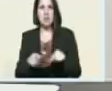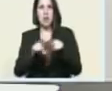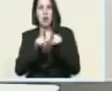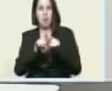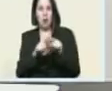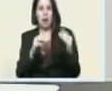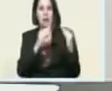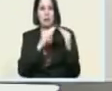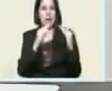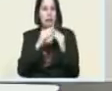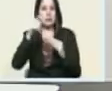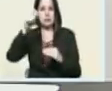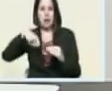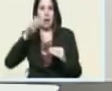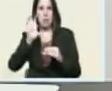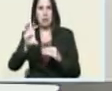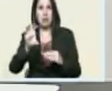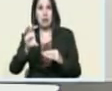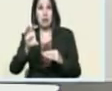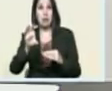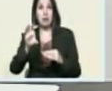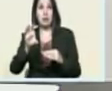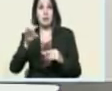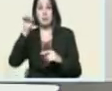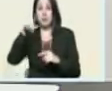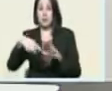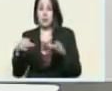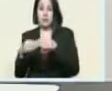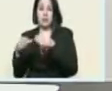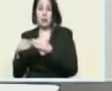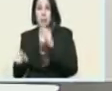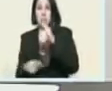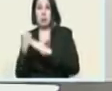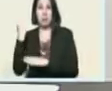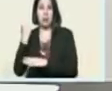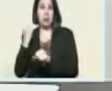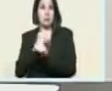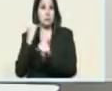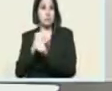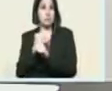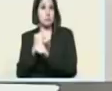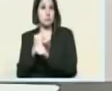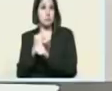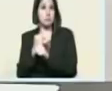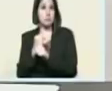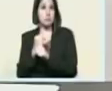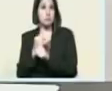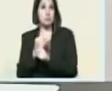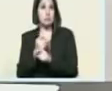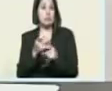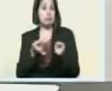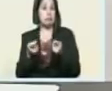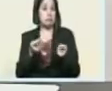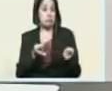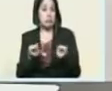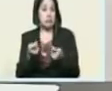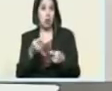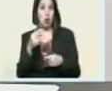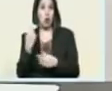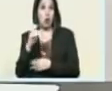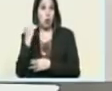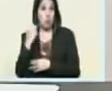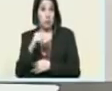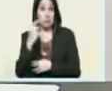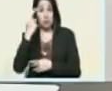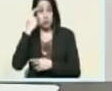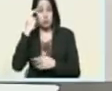Chamba Juvenil. Ya sobre Chamba Juvenil hay que meter lo que se llama el acelerador. Estamos en noviembre, Pedro. Sé